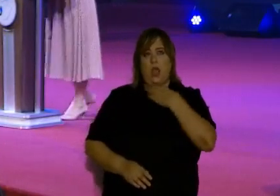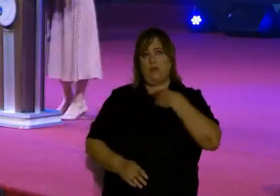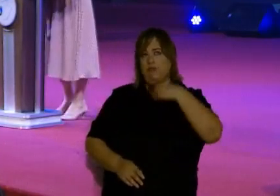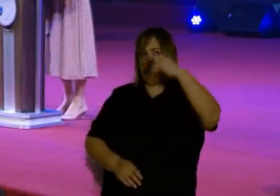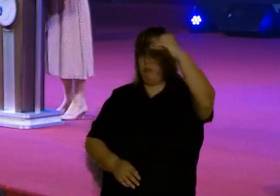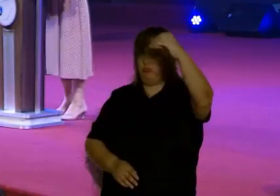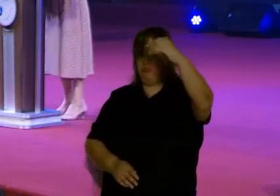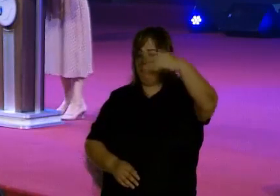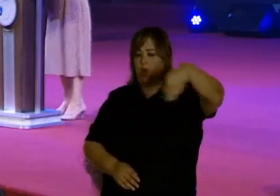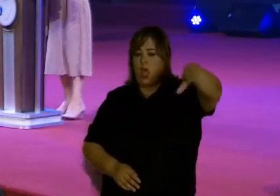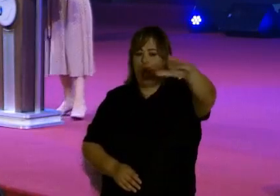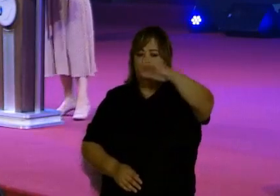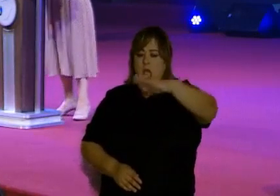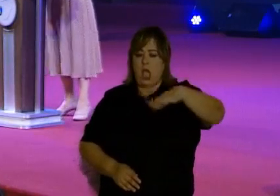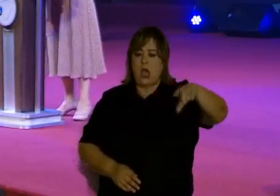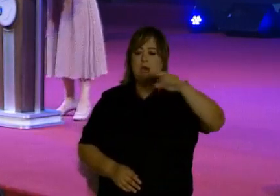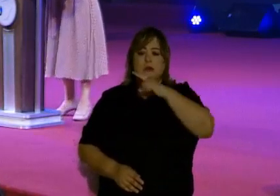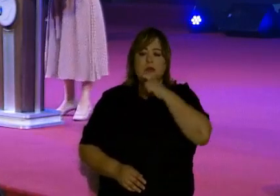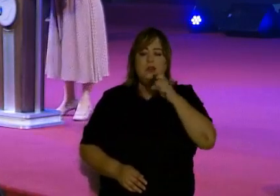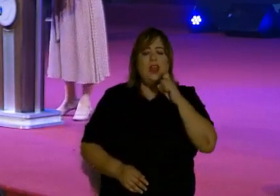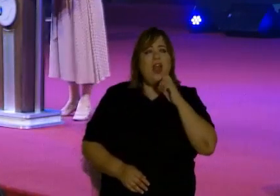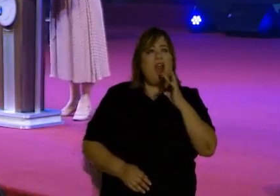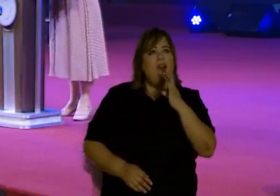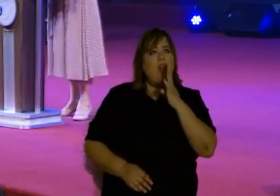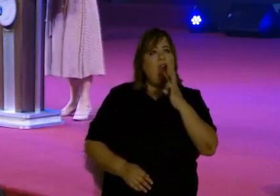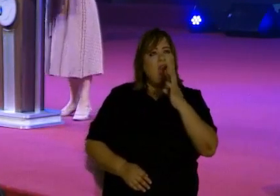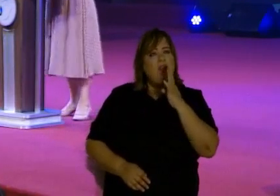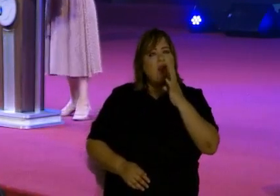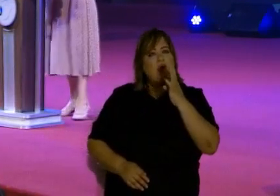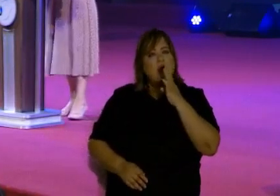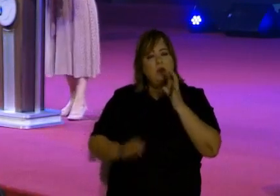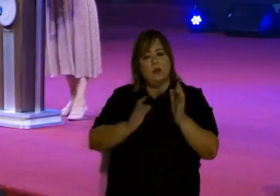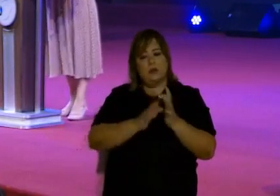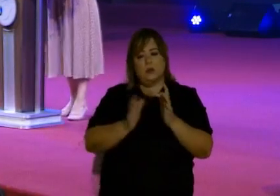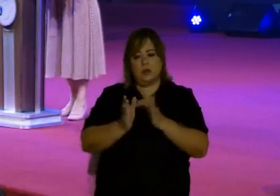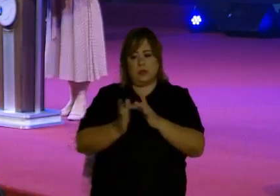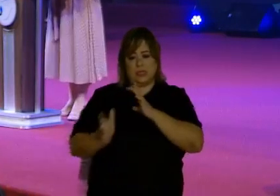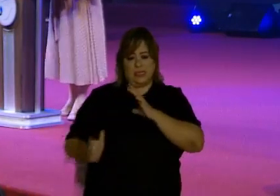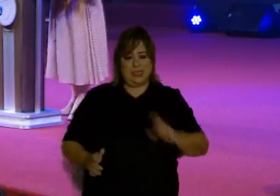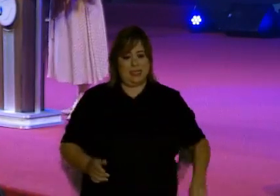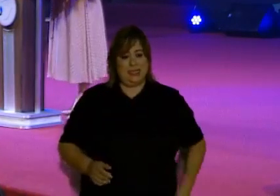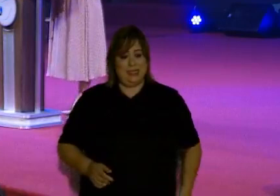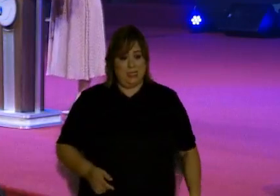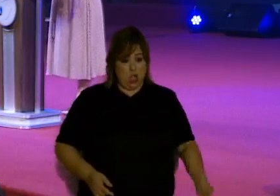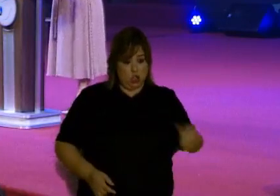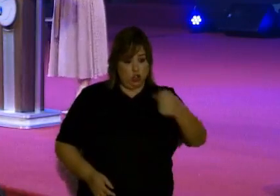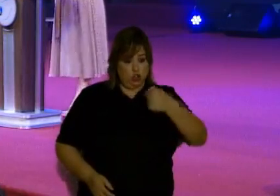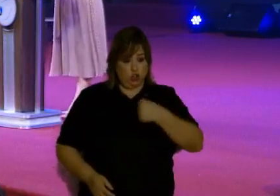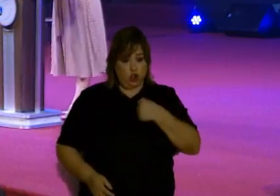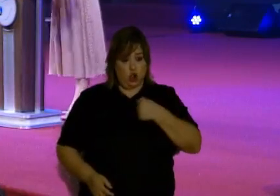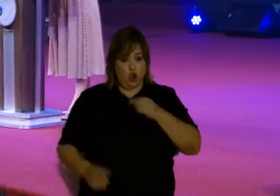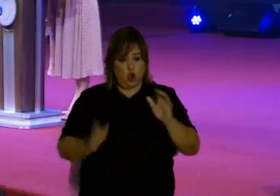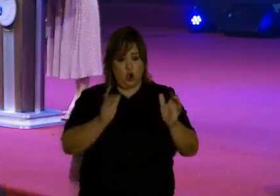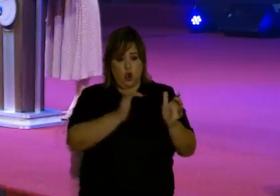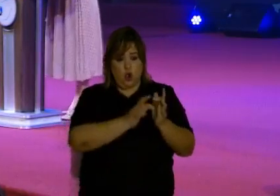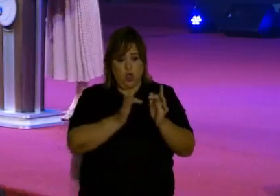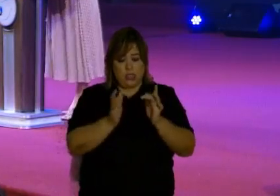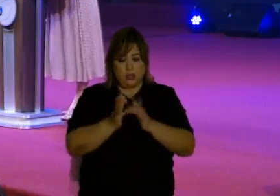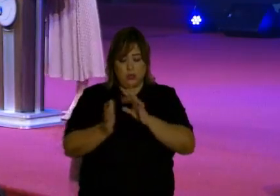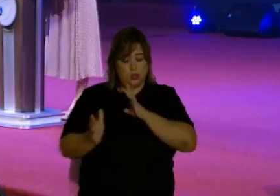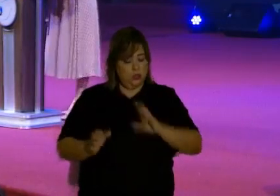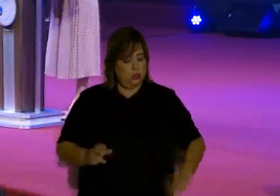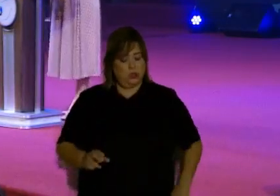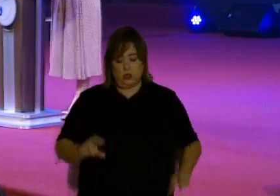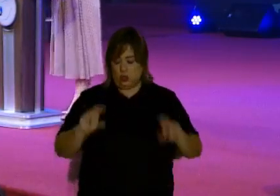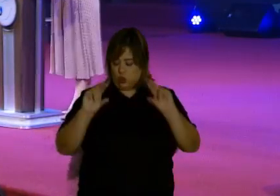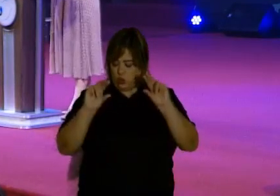partes, hablando de Cristo, pero él decía, yo no soy el Cristo. Este es el